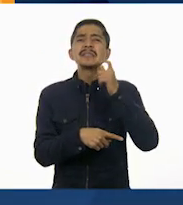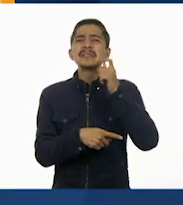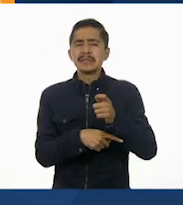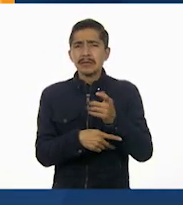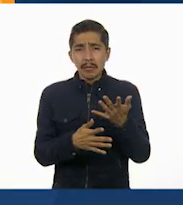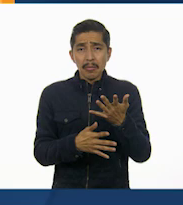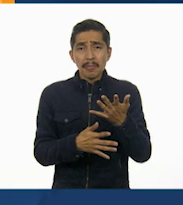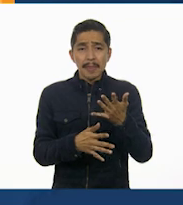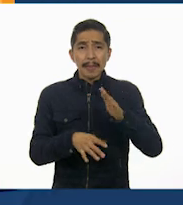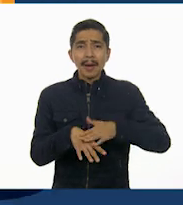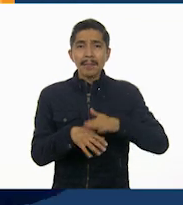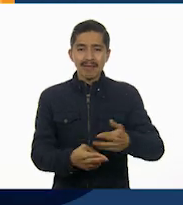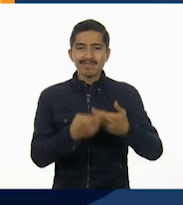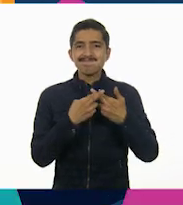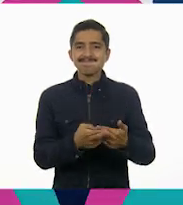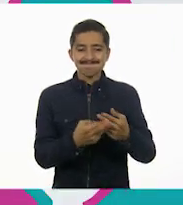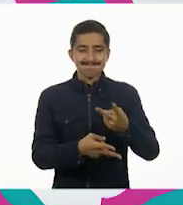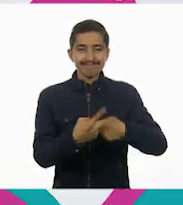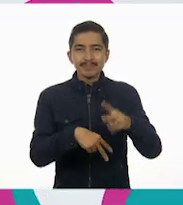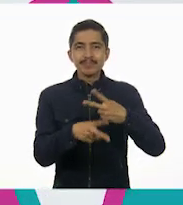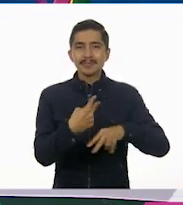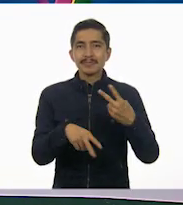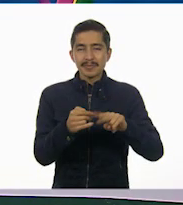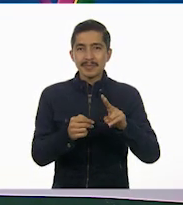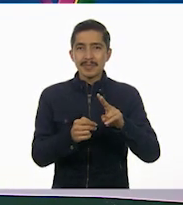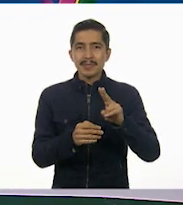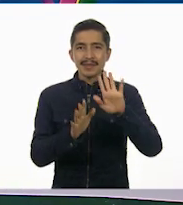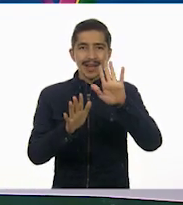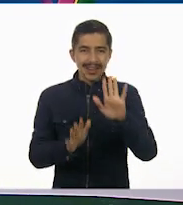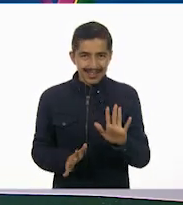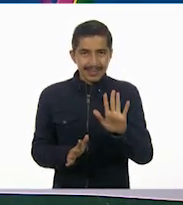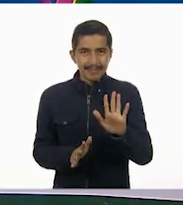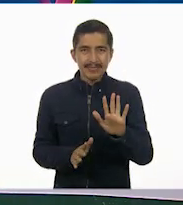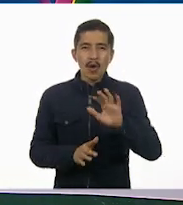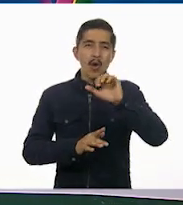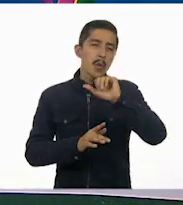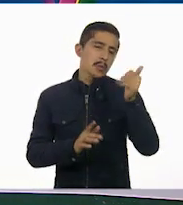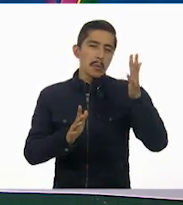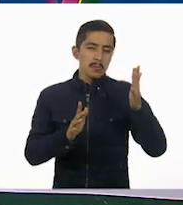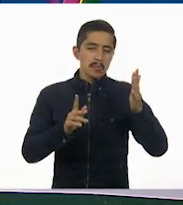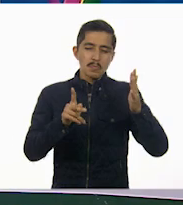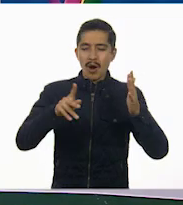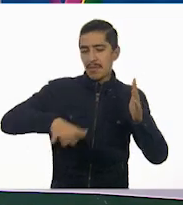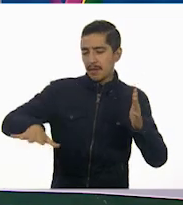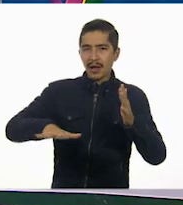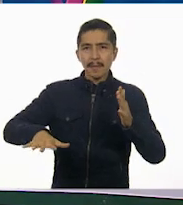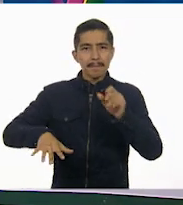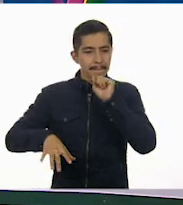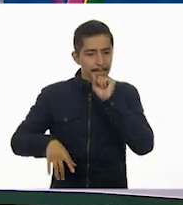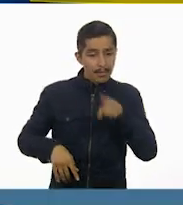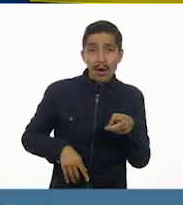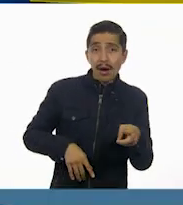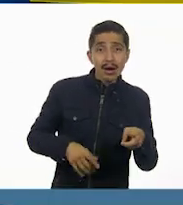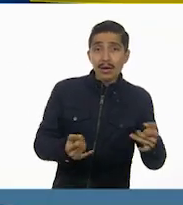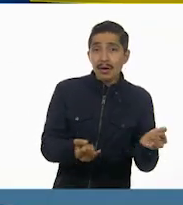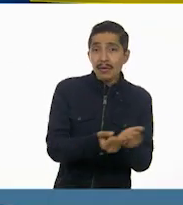y acumulación de riqueza. Y como lo hemos visto en otras civilizaciones, aquí sucedió lo mismo. Así